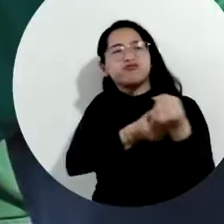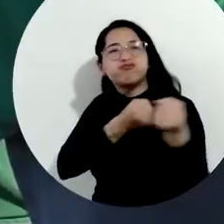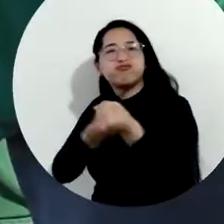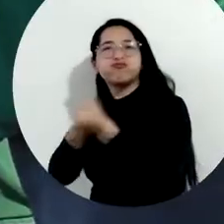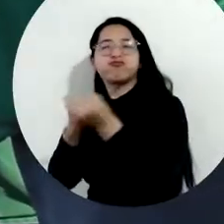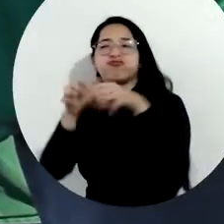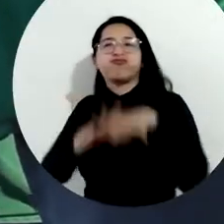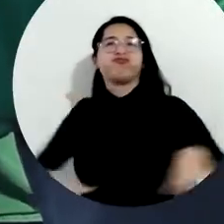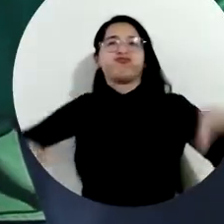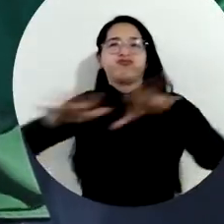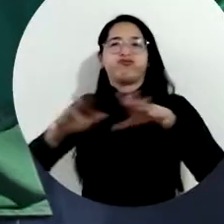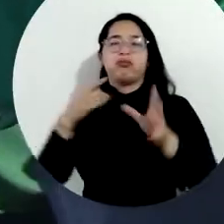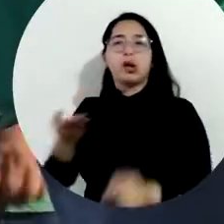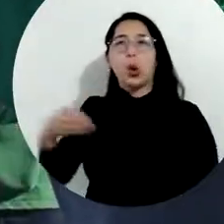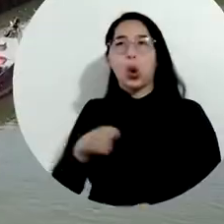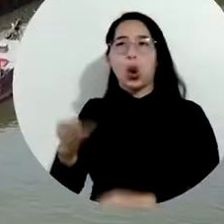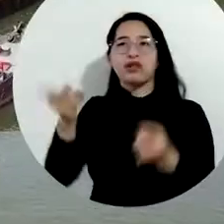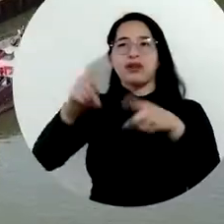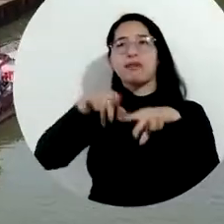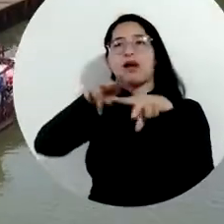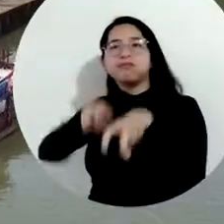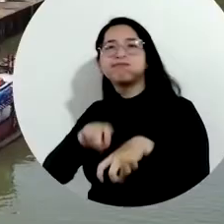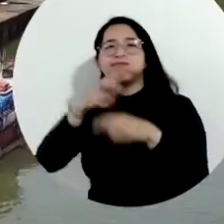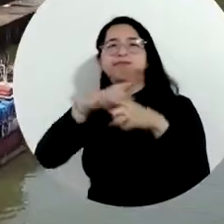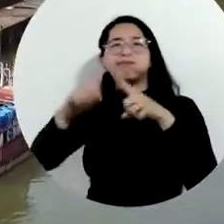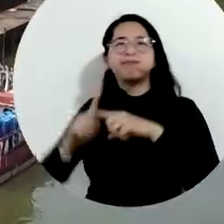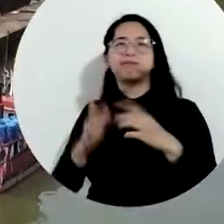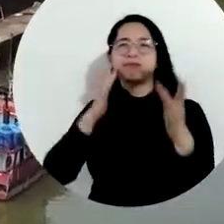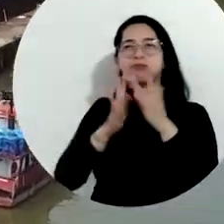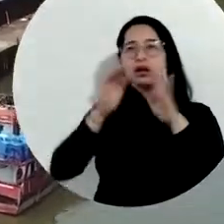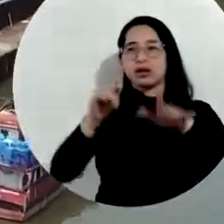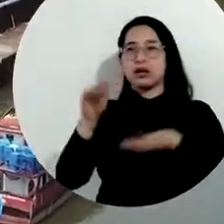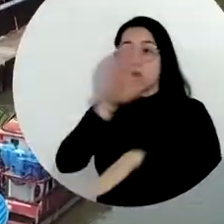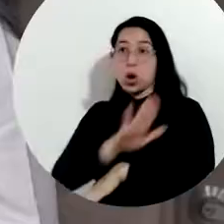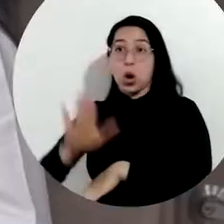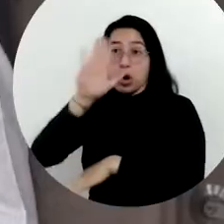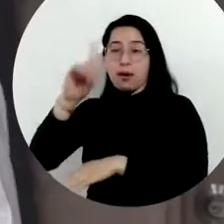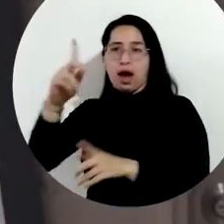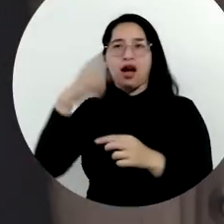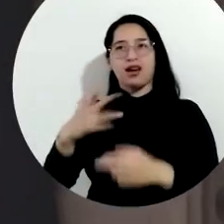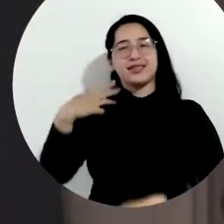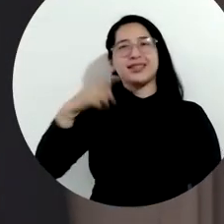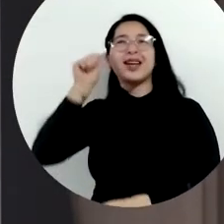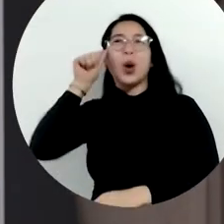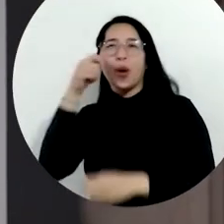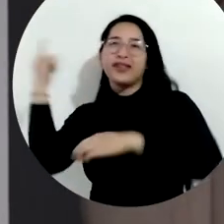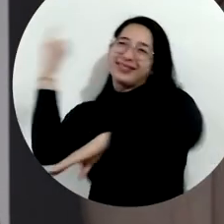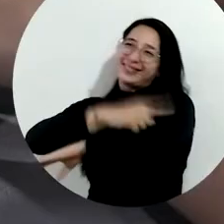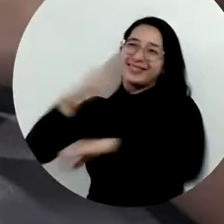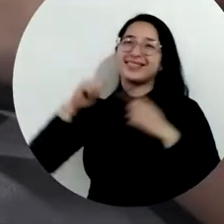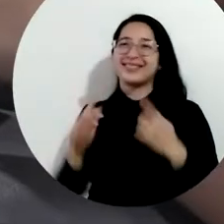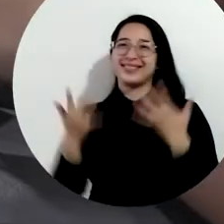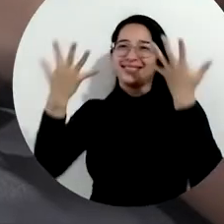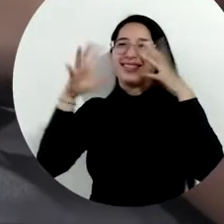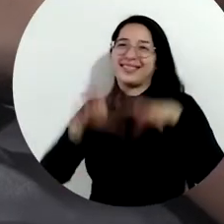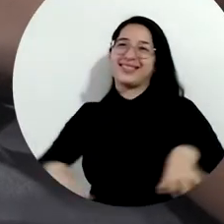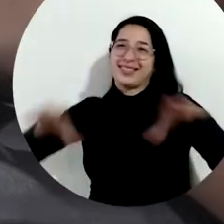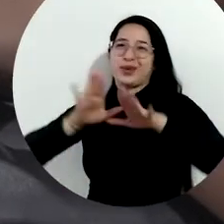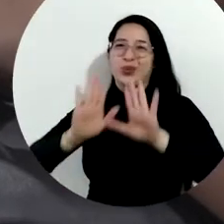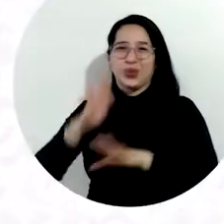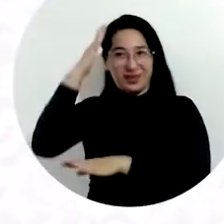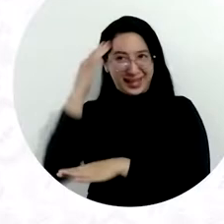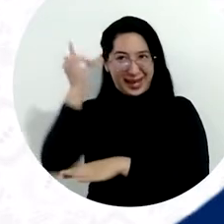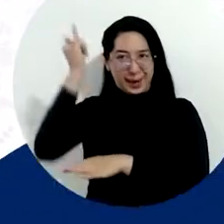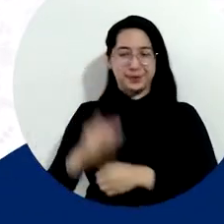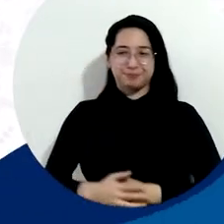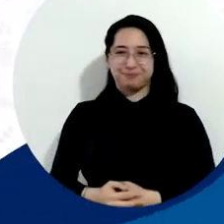aportado significativamente al desarrollo del sector pesquero y acuícola del país. Este importante logro fue conmemorado en la Alma Mater con actividades